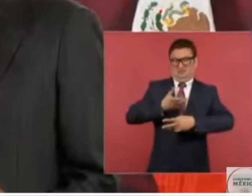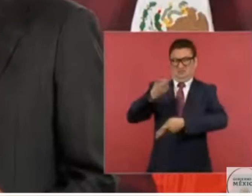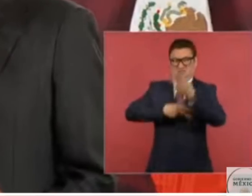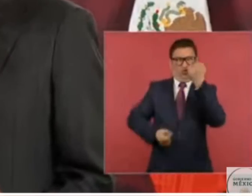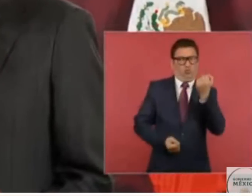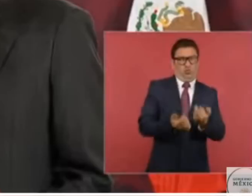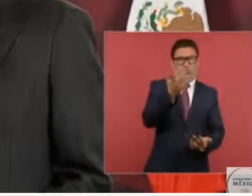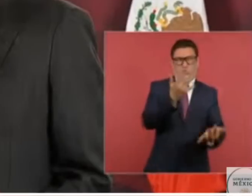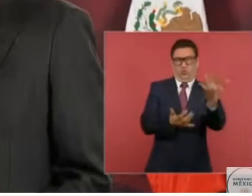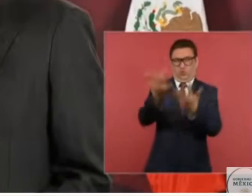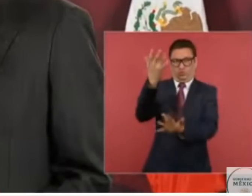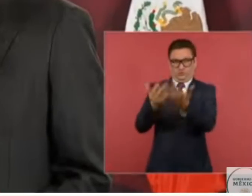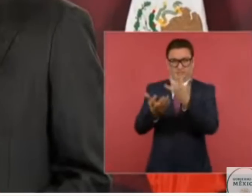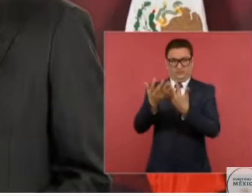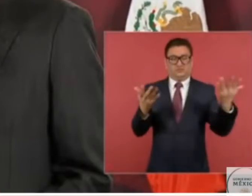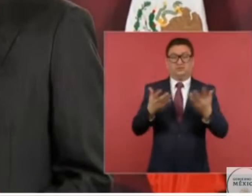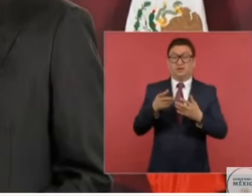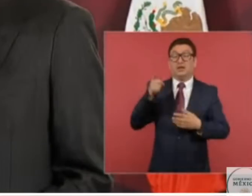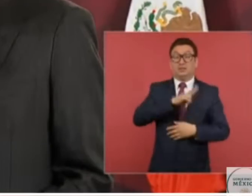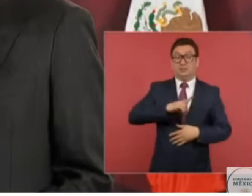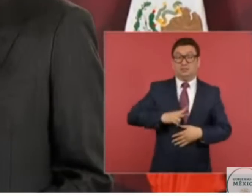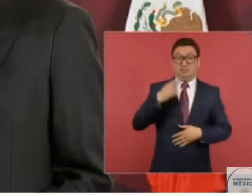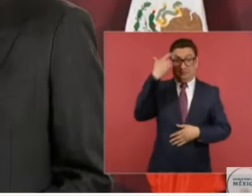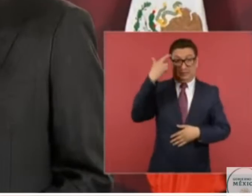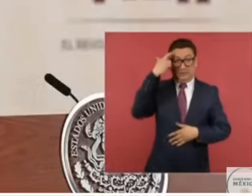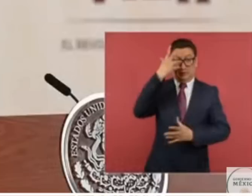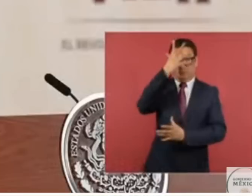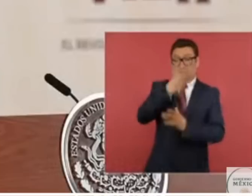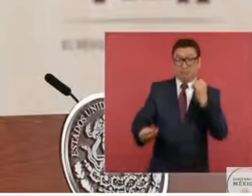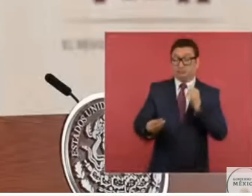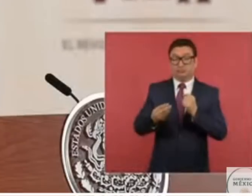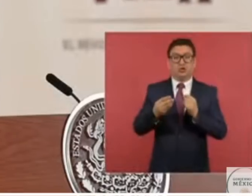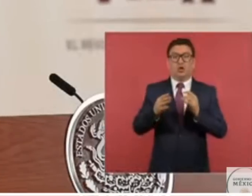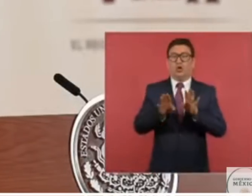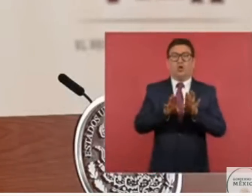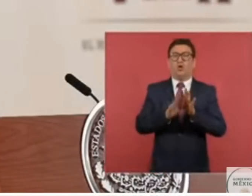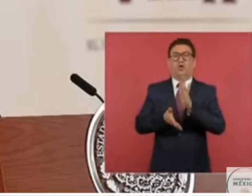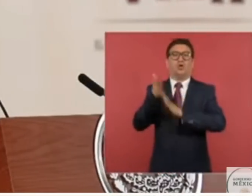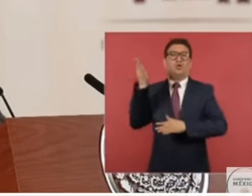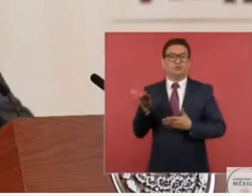Tuvo que salir disfrazado el